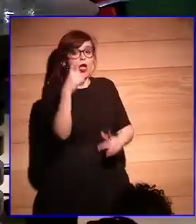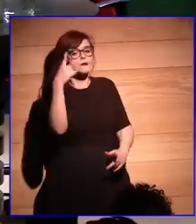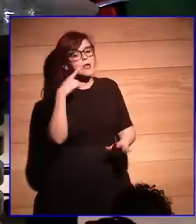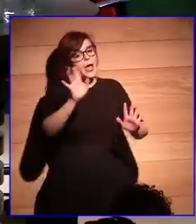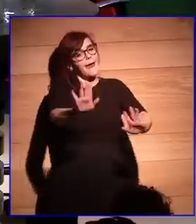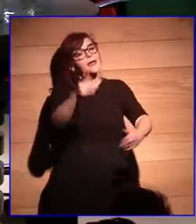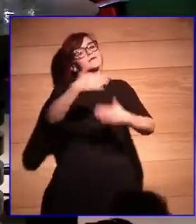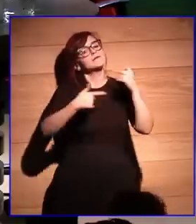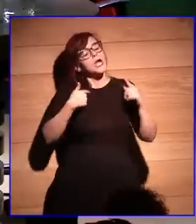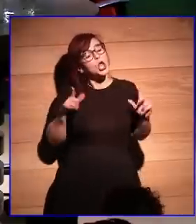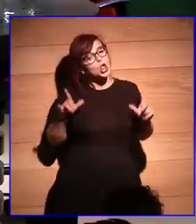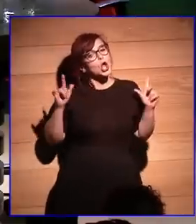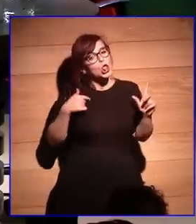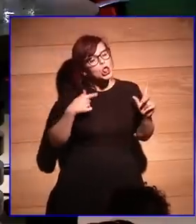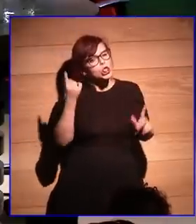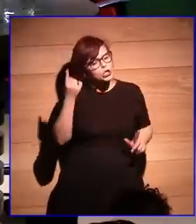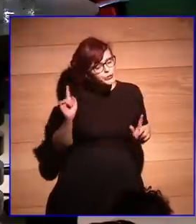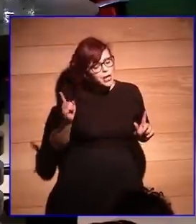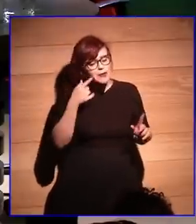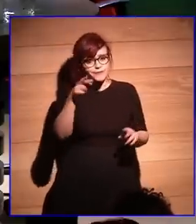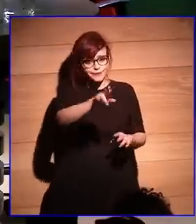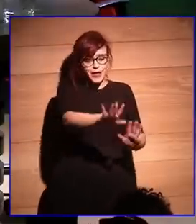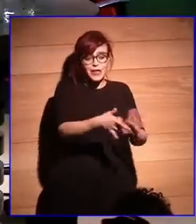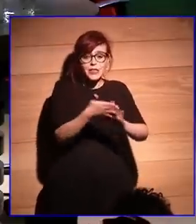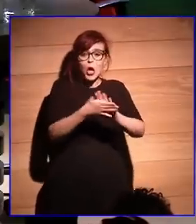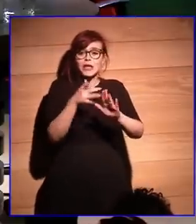vas? Y volviendo a la historia que contabas,